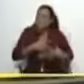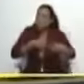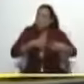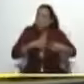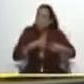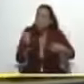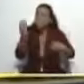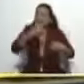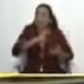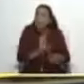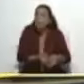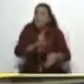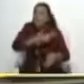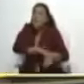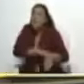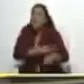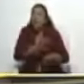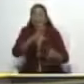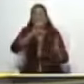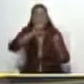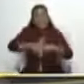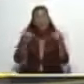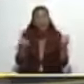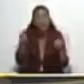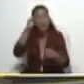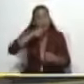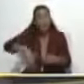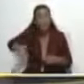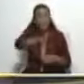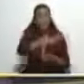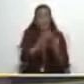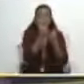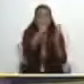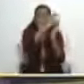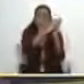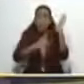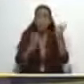pero más el doloroso es el daño que le hicieron al pueblo.